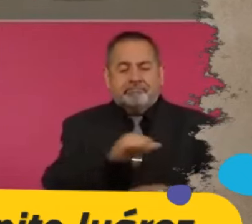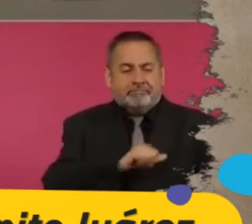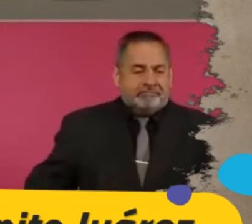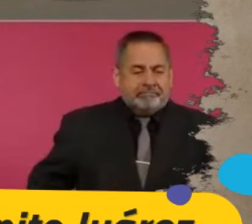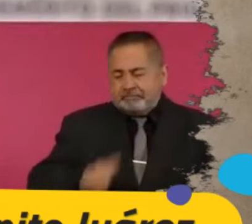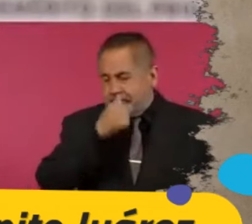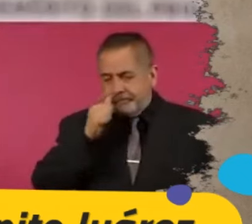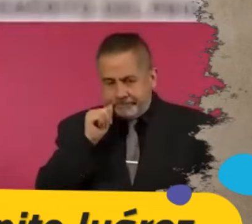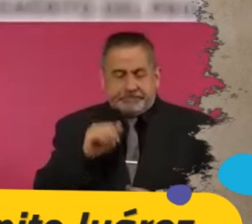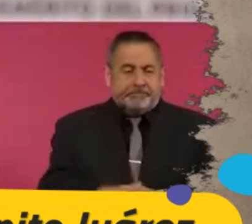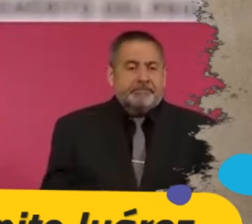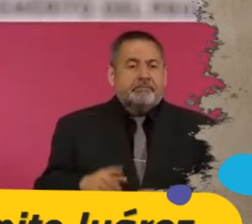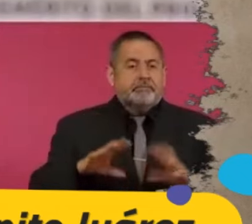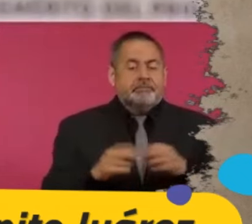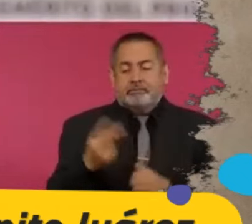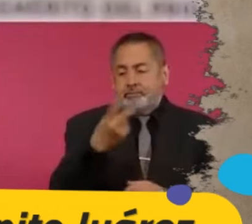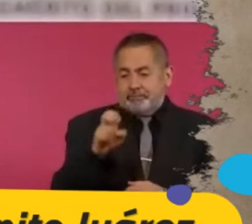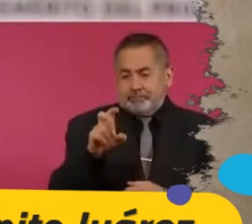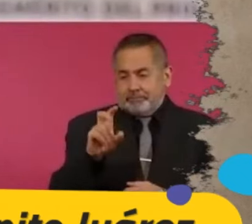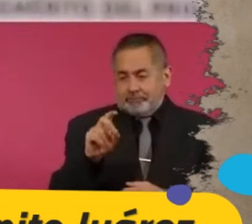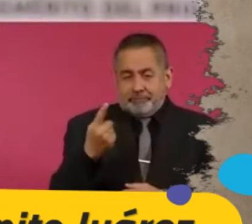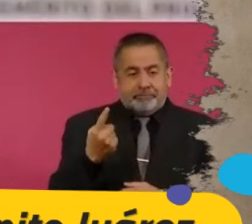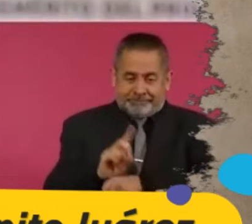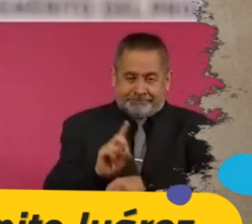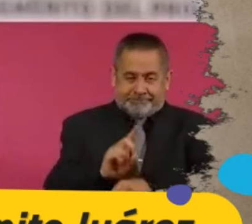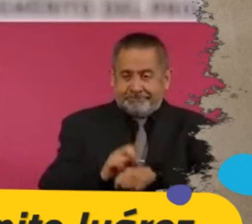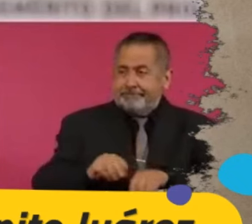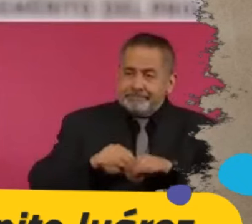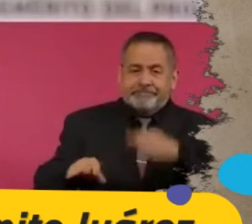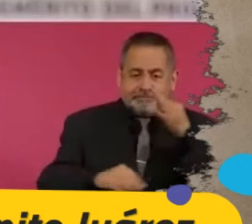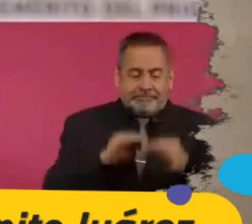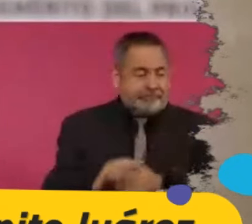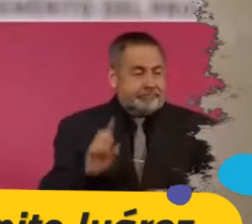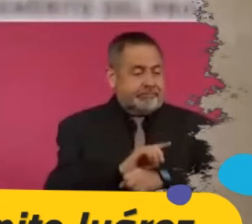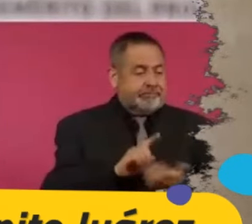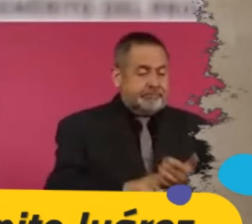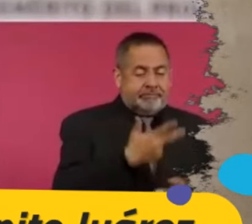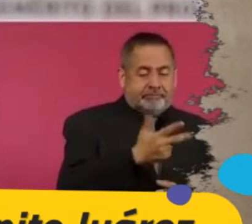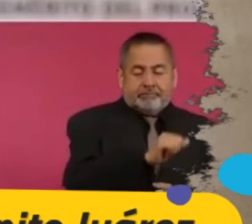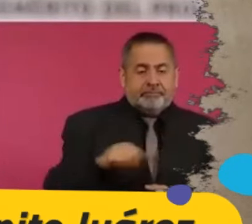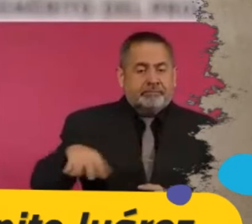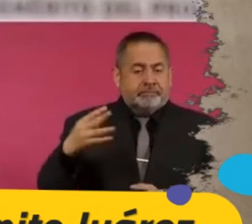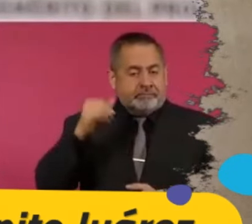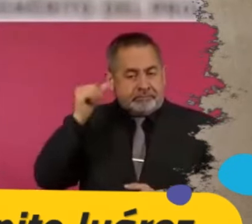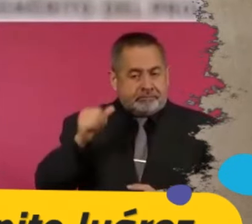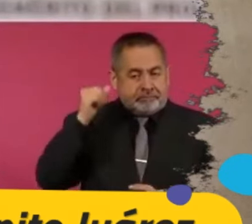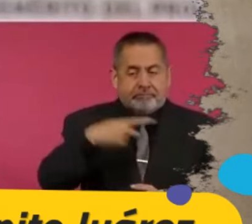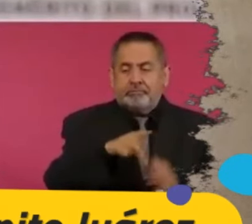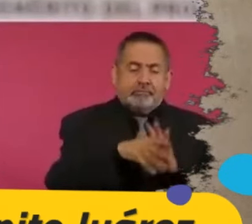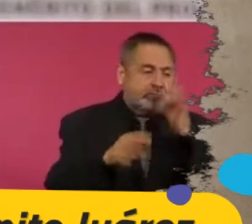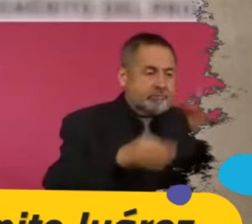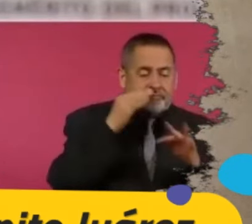Unas 231 notas diarias. Entre el 8 y el 14 de abril, los